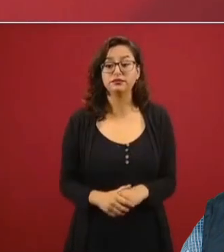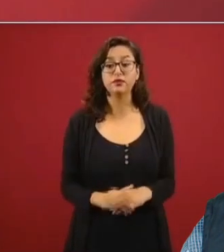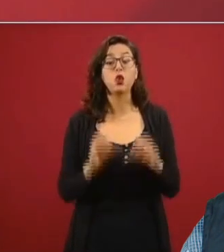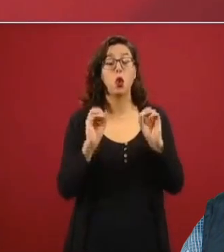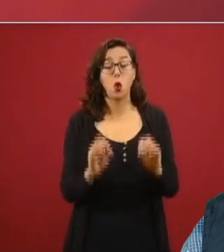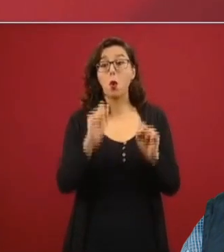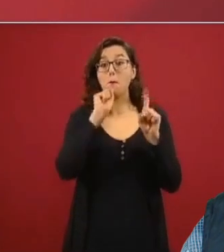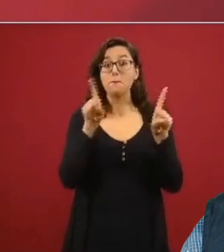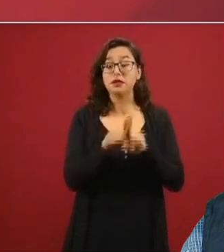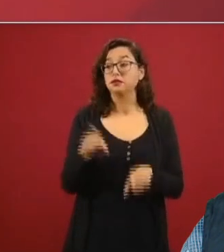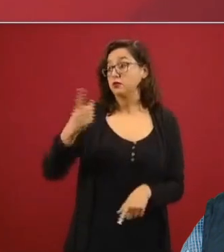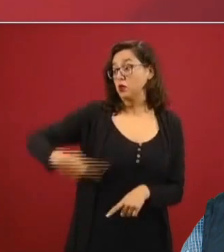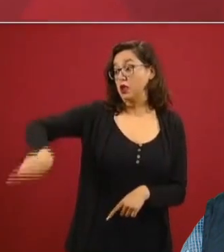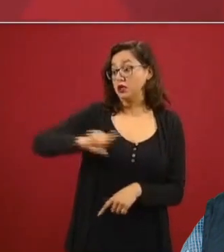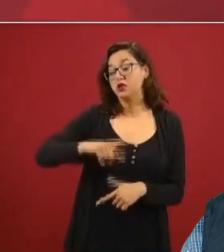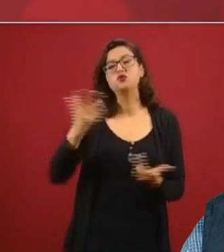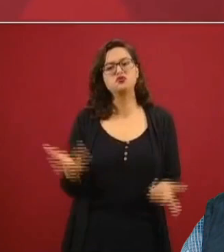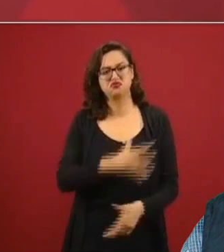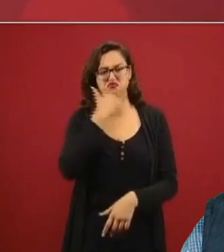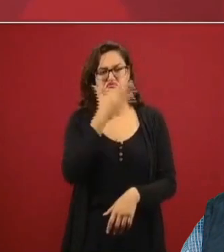actos de corrupción.